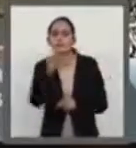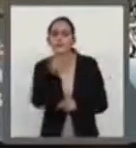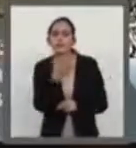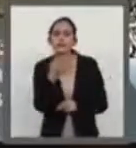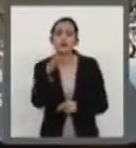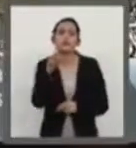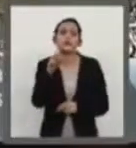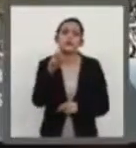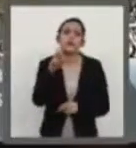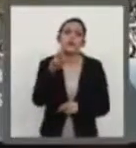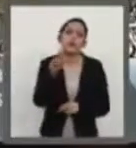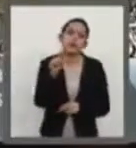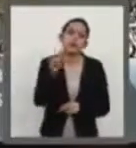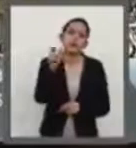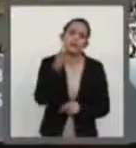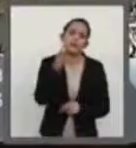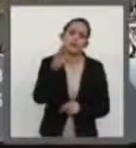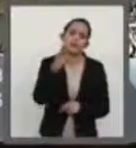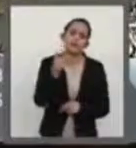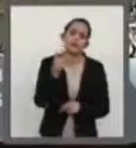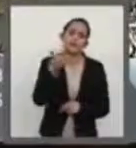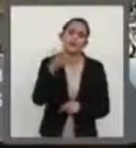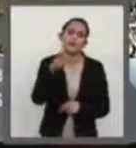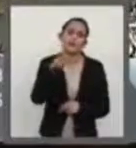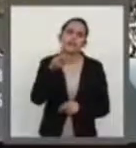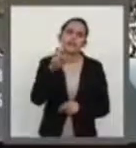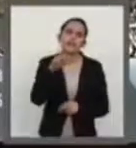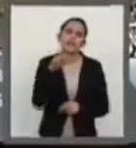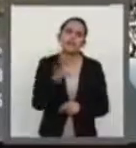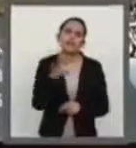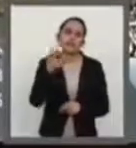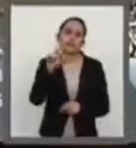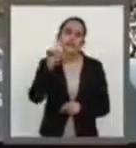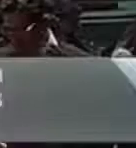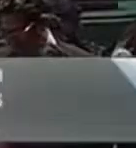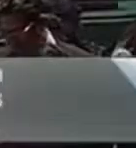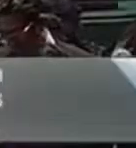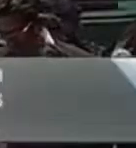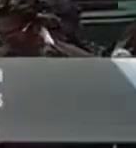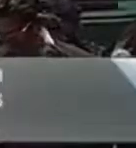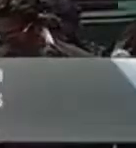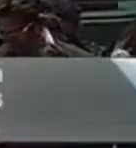la diputada Norma Xóchitl Hernández Colín, del Grupo Parlamentario de Morena.